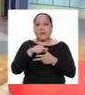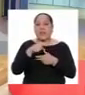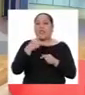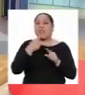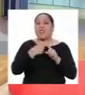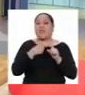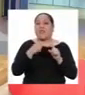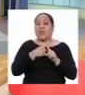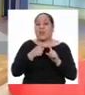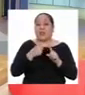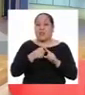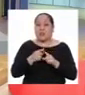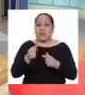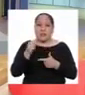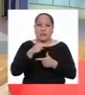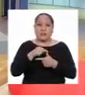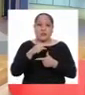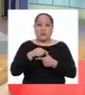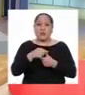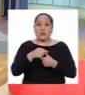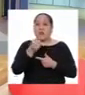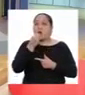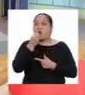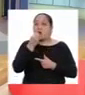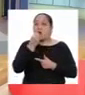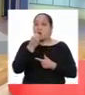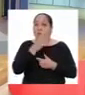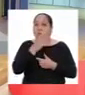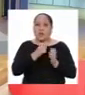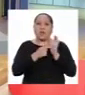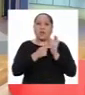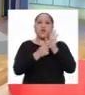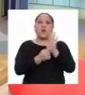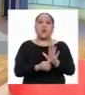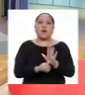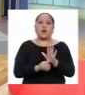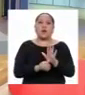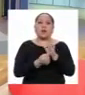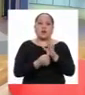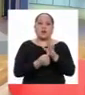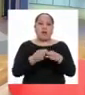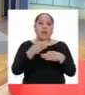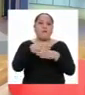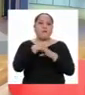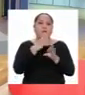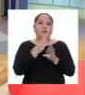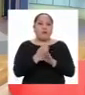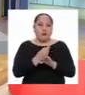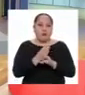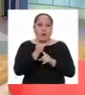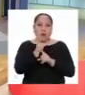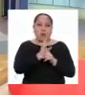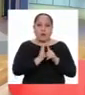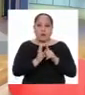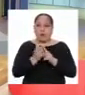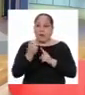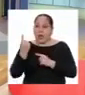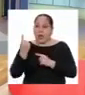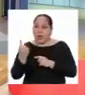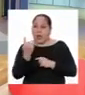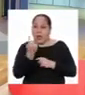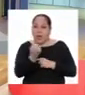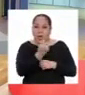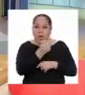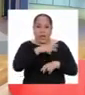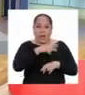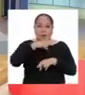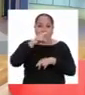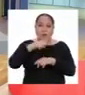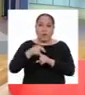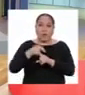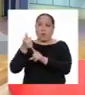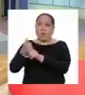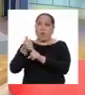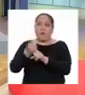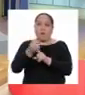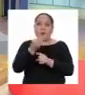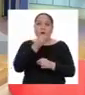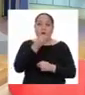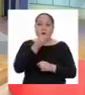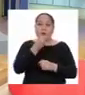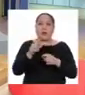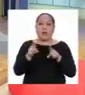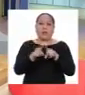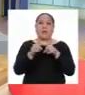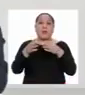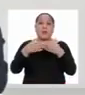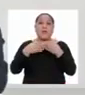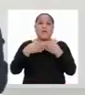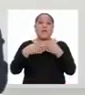diversidad, el hecho de que es una forma de expresión cultural, porque cada región tiene sus propios platos típicos, además de la